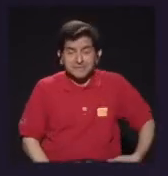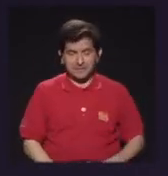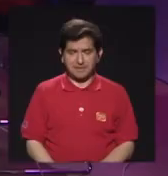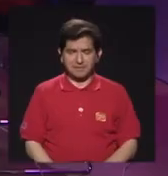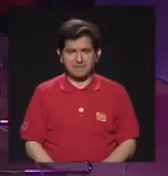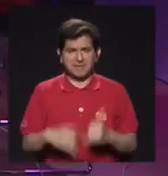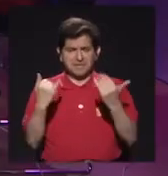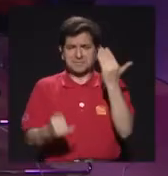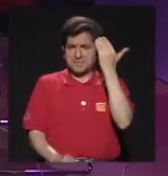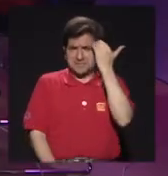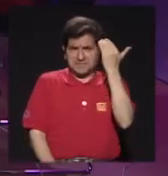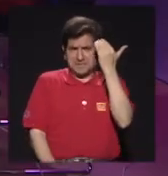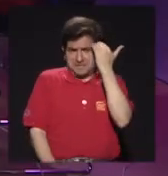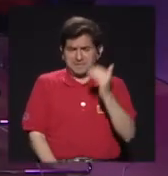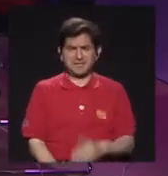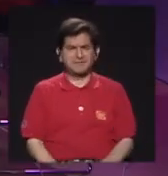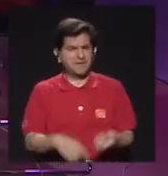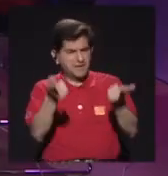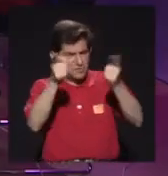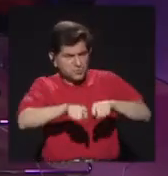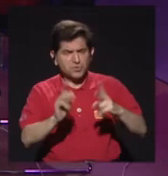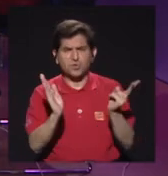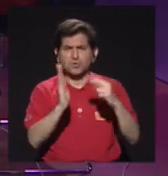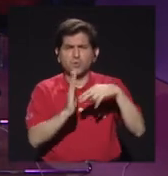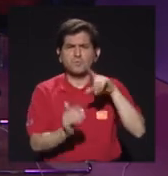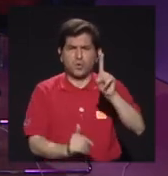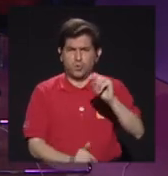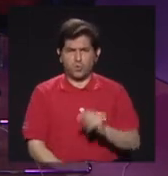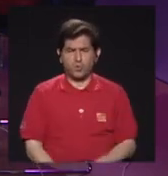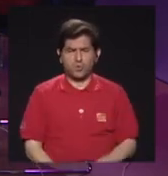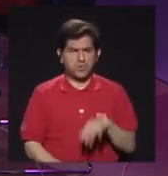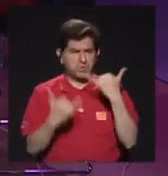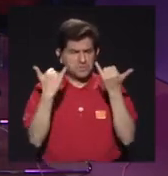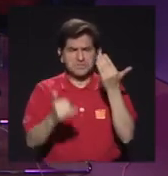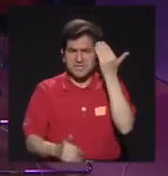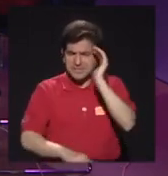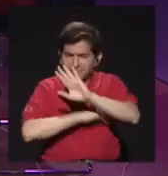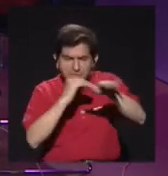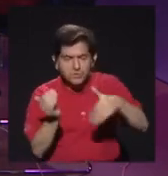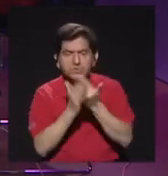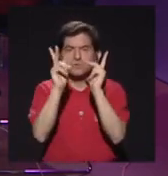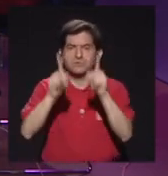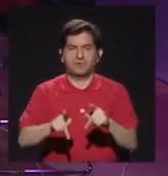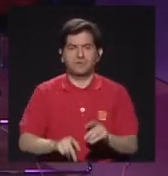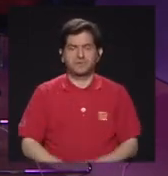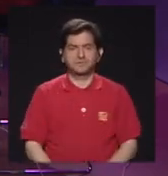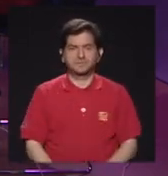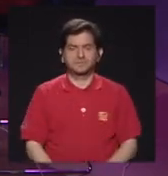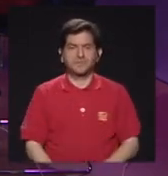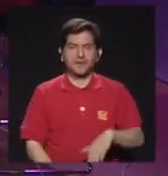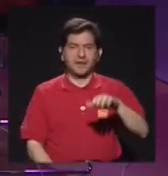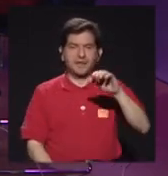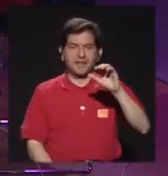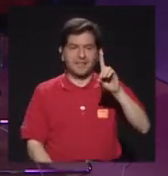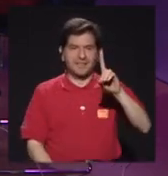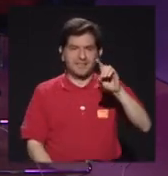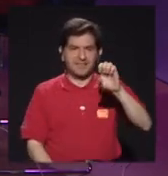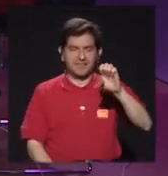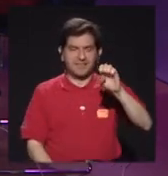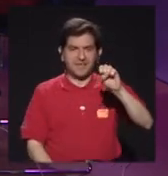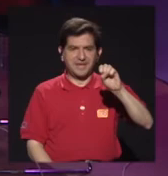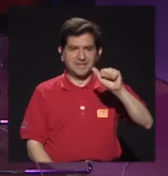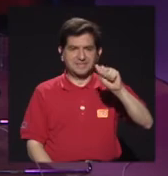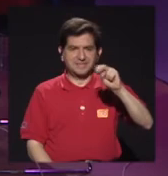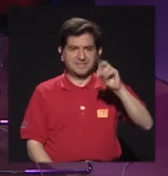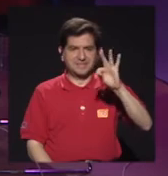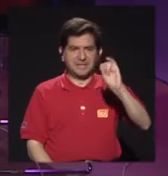ampliamente conocidos es decir esto ocurrió en el 2001 en antes conocido y ampliamente conocido por todos incluso en todo antonio álvarez desanti presentó